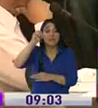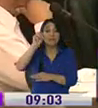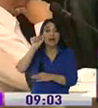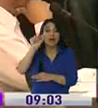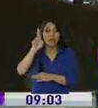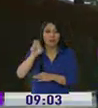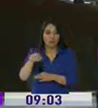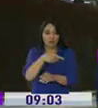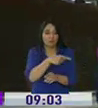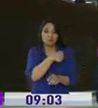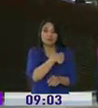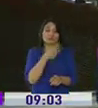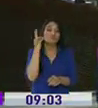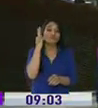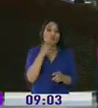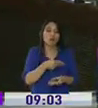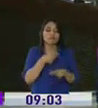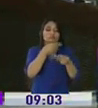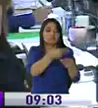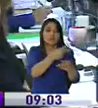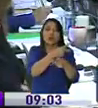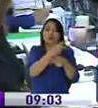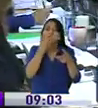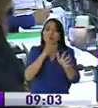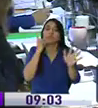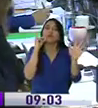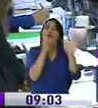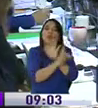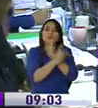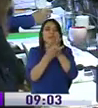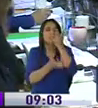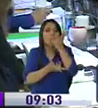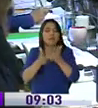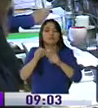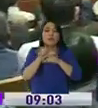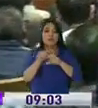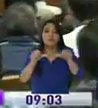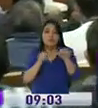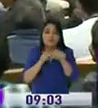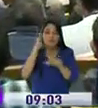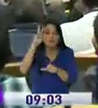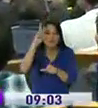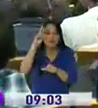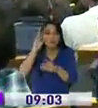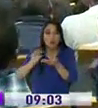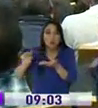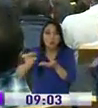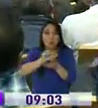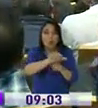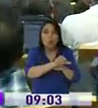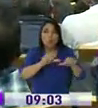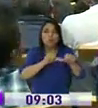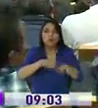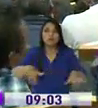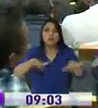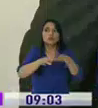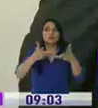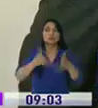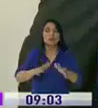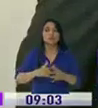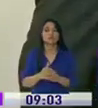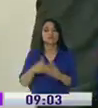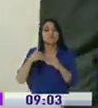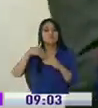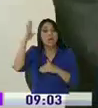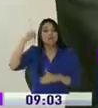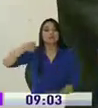medio al Consejo Metropolitano una denuncia sobre una supuesta repartición política de las administraciones zonales, especialmente la de